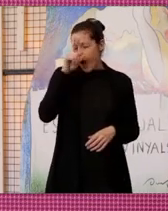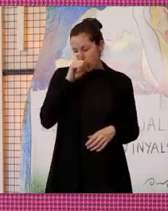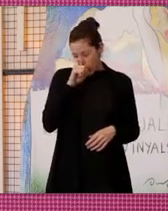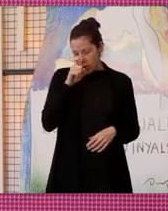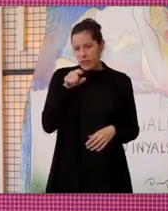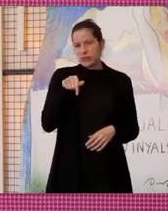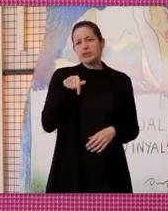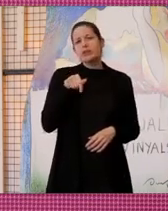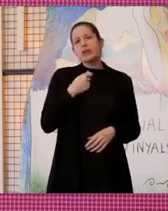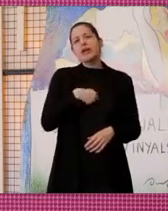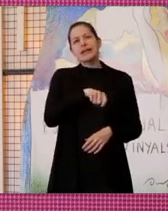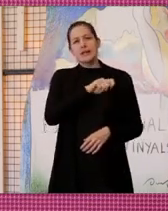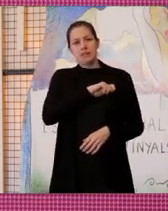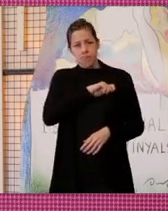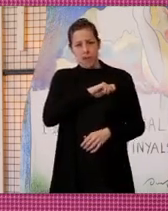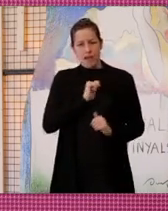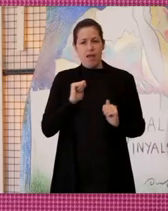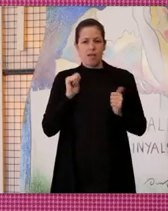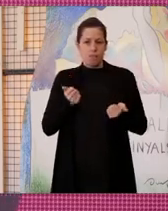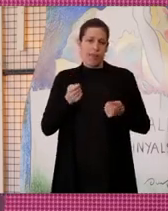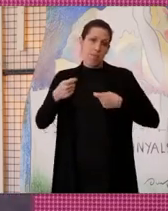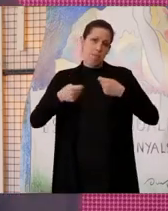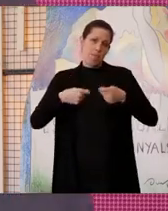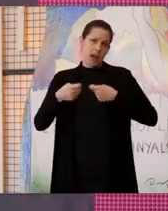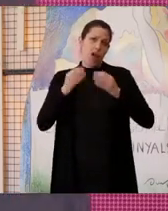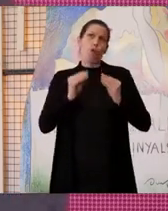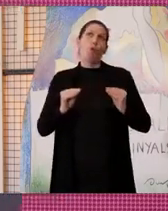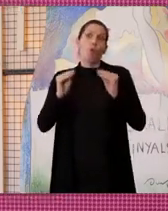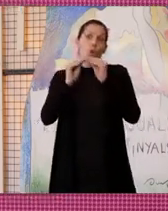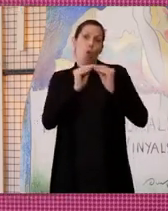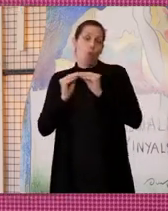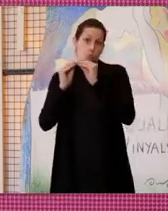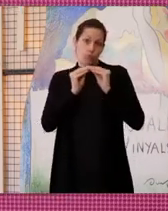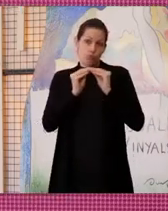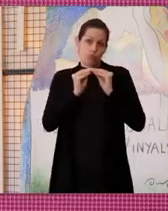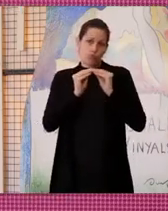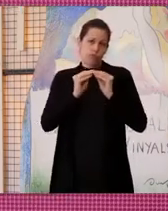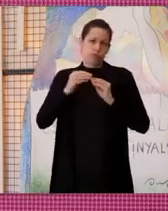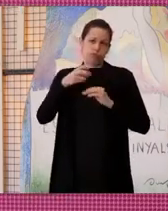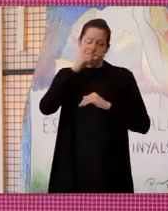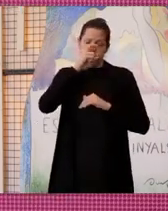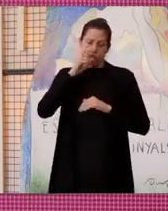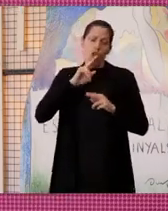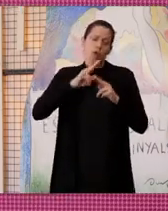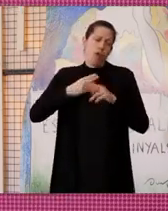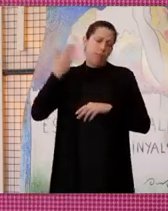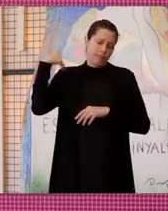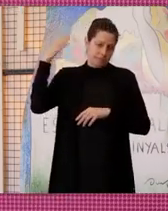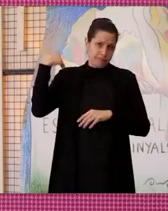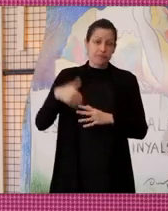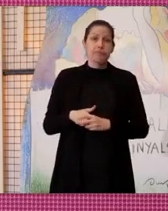España entra en el mercado común se llamaba mercado común Es que soy así de antigua en la unidad Europea